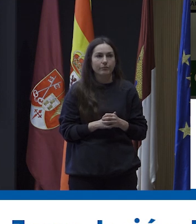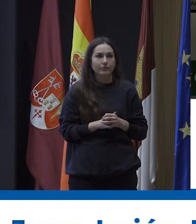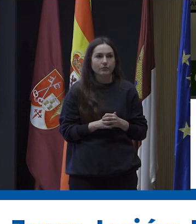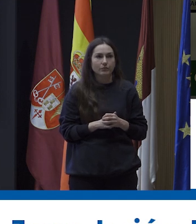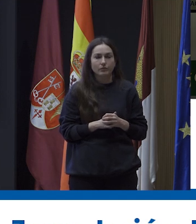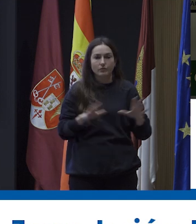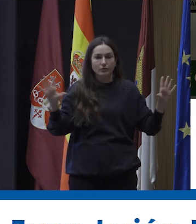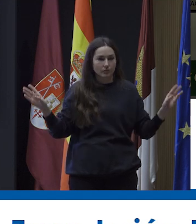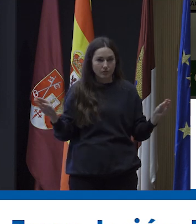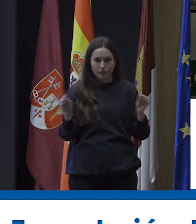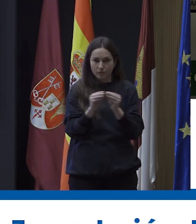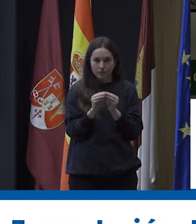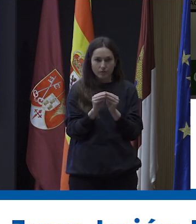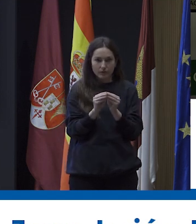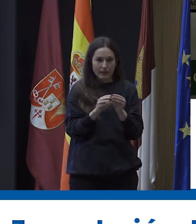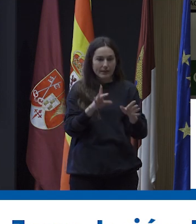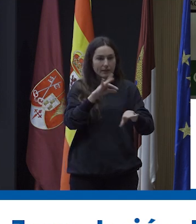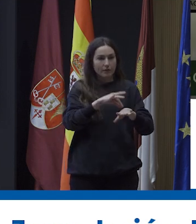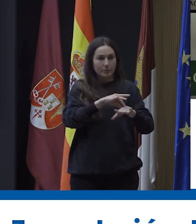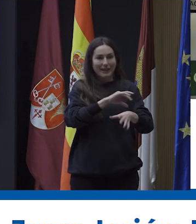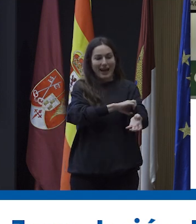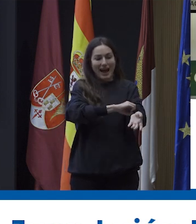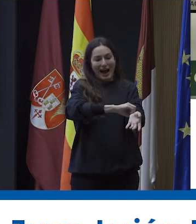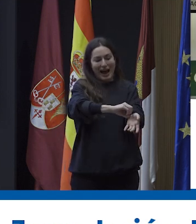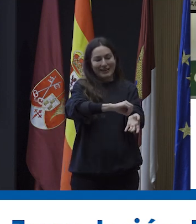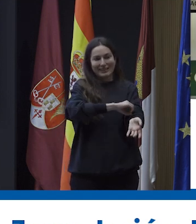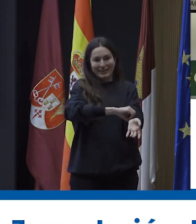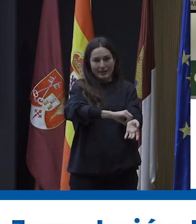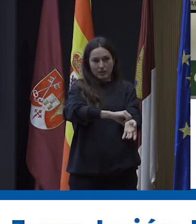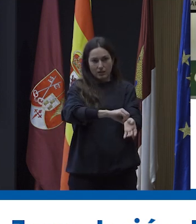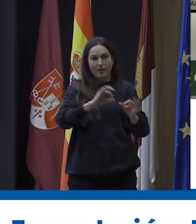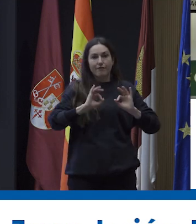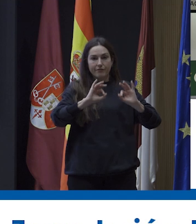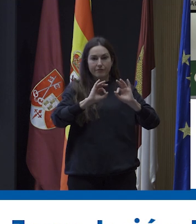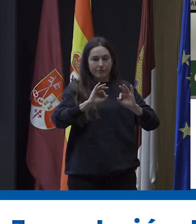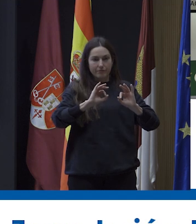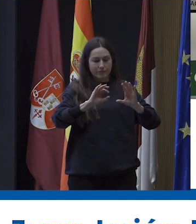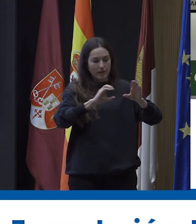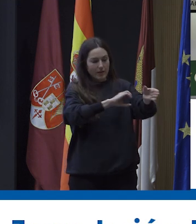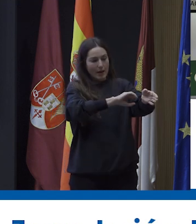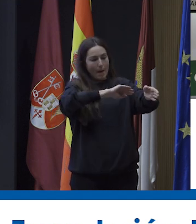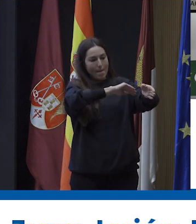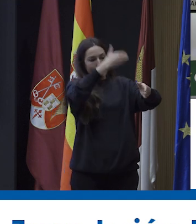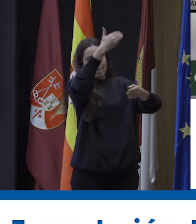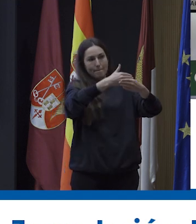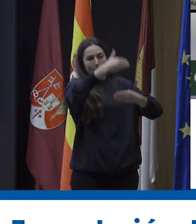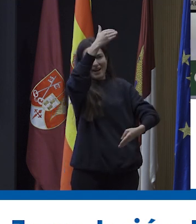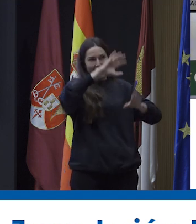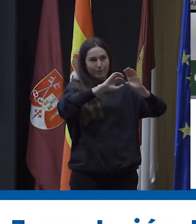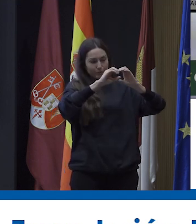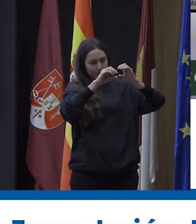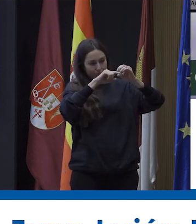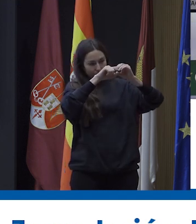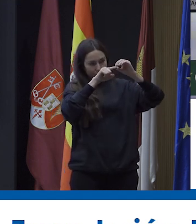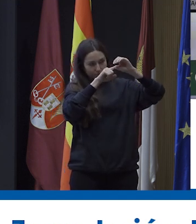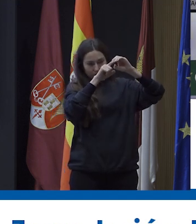En definitiva, la enfermedad de las arterias es en realidad una enfermedad de la pared de la arteria. La pared de la arteria, que la podemos imaginar como una mucosa, como lo que tenemos